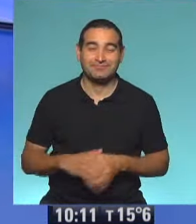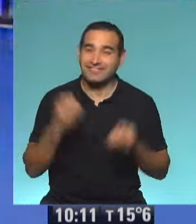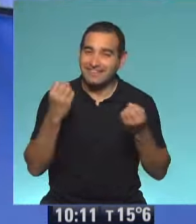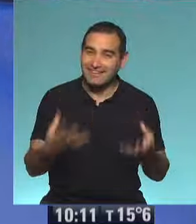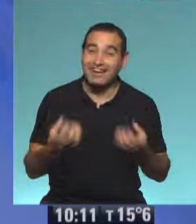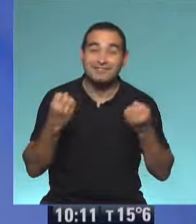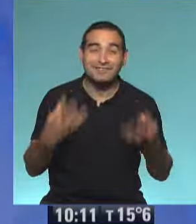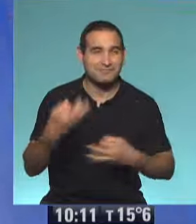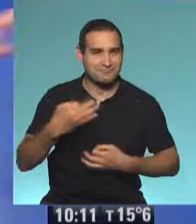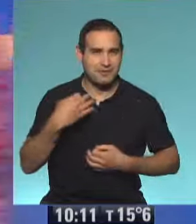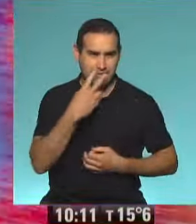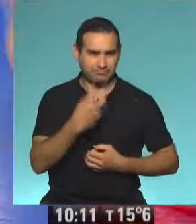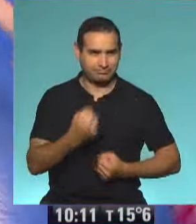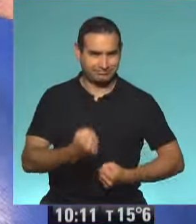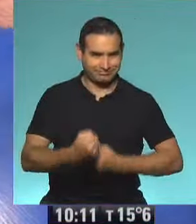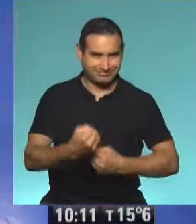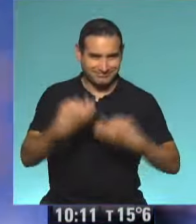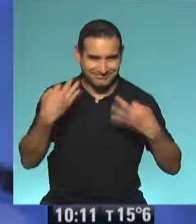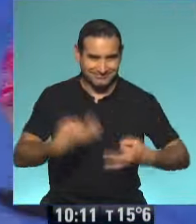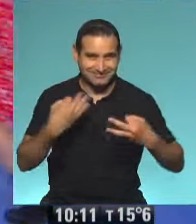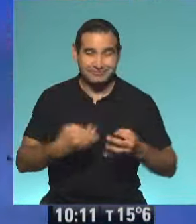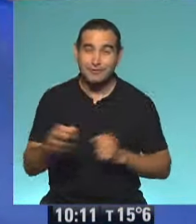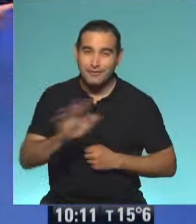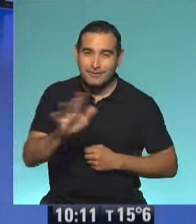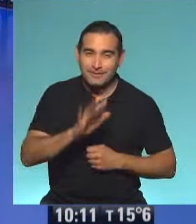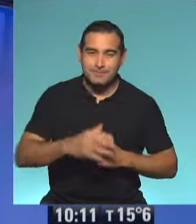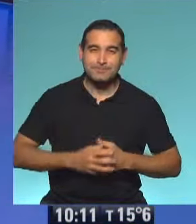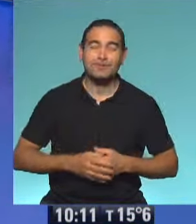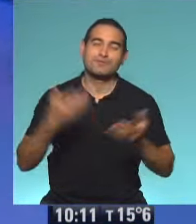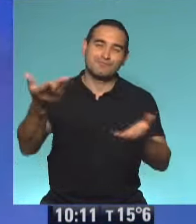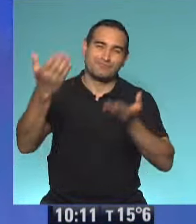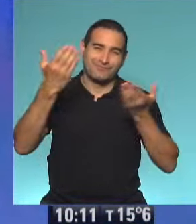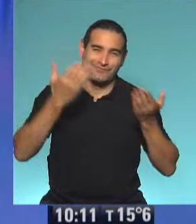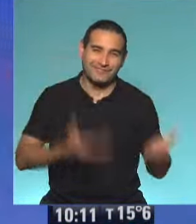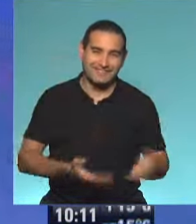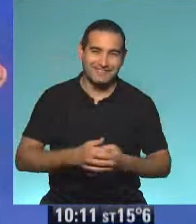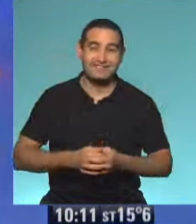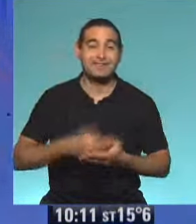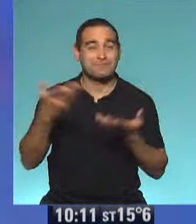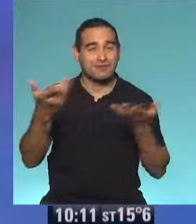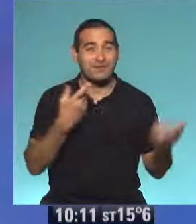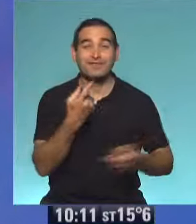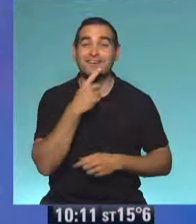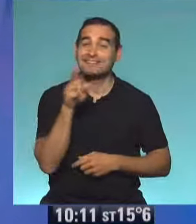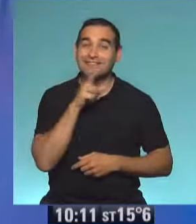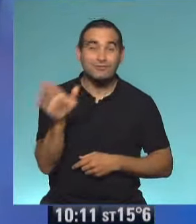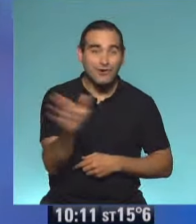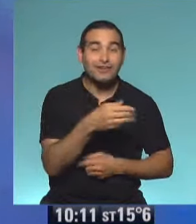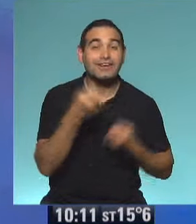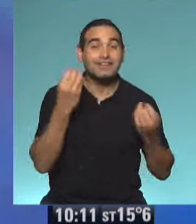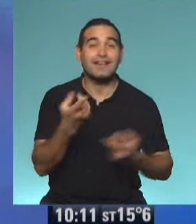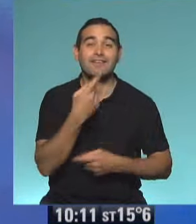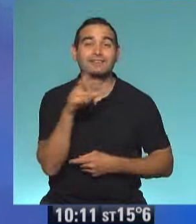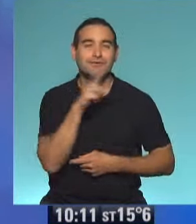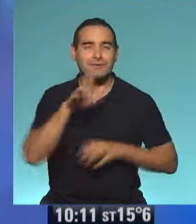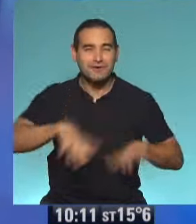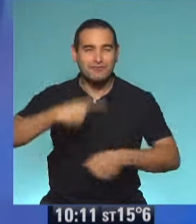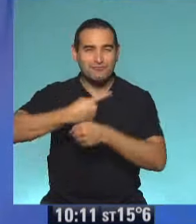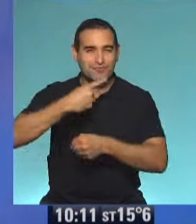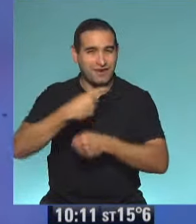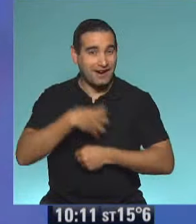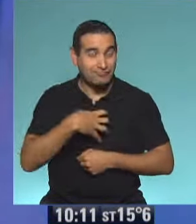¡Ay, mucha energía, mucha energía! ¡Hola! ¡Bienvenido! ¡Qué velocidad! ¡Bienvenida! ¿Cómo están los chicos y las chicas de primer grado?